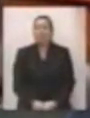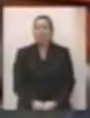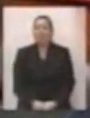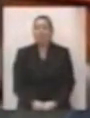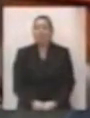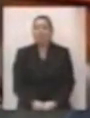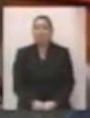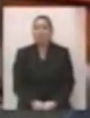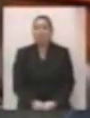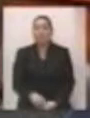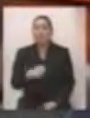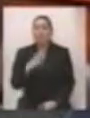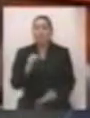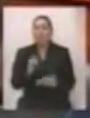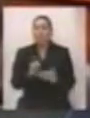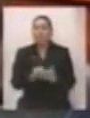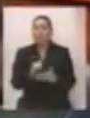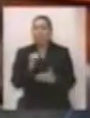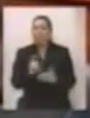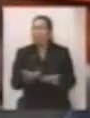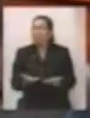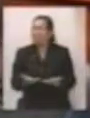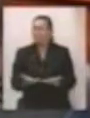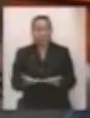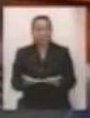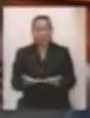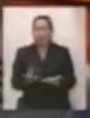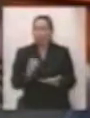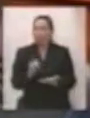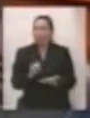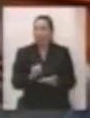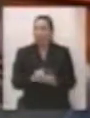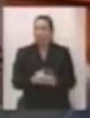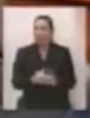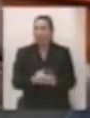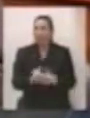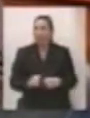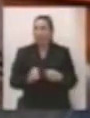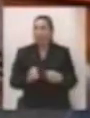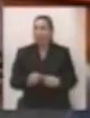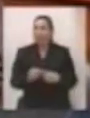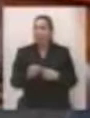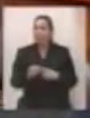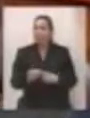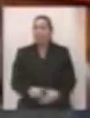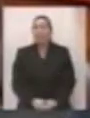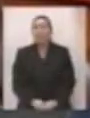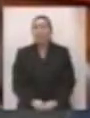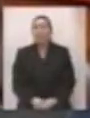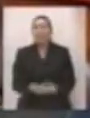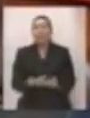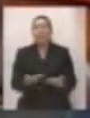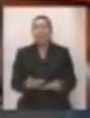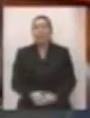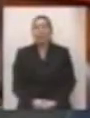sin embargo, yo creo que esta es una falsa antinomia. Yo creo que debemos, levantando el principio de primacía de la